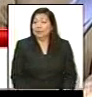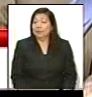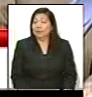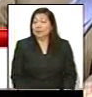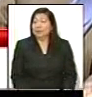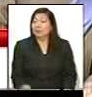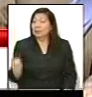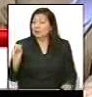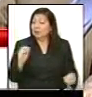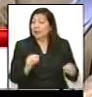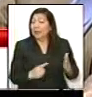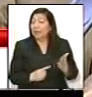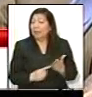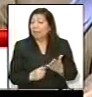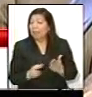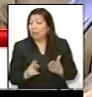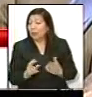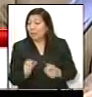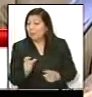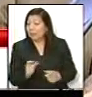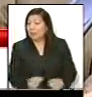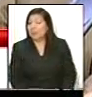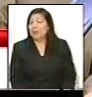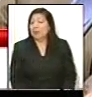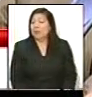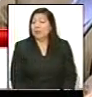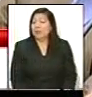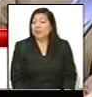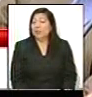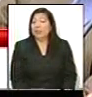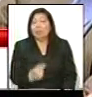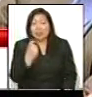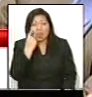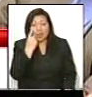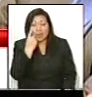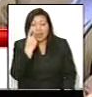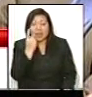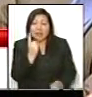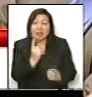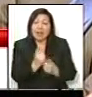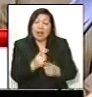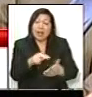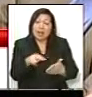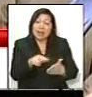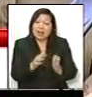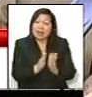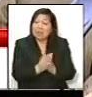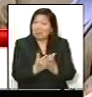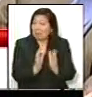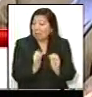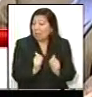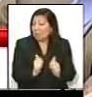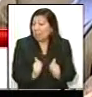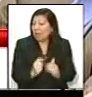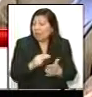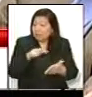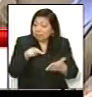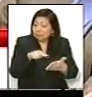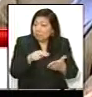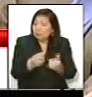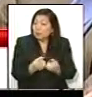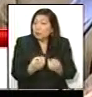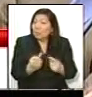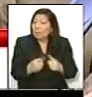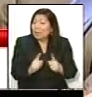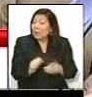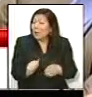connotados aportes teóricos de personas que conocen la política de la lectura de los libros, y está muy bien, porque hay que leer bastante, pero